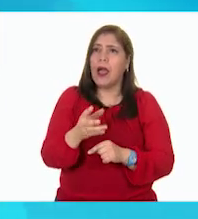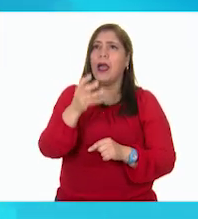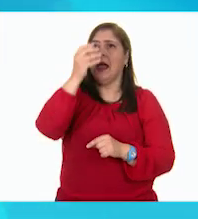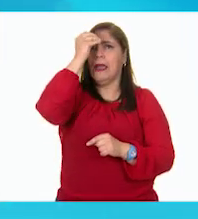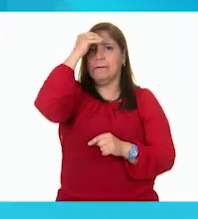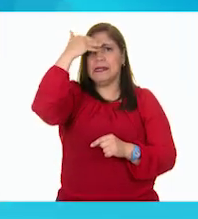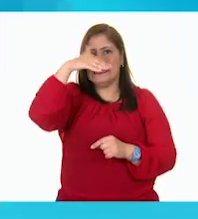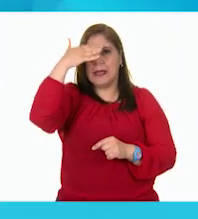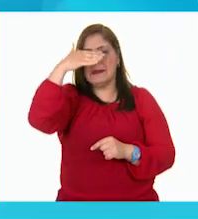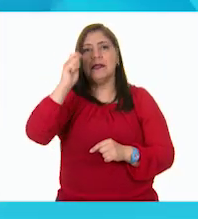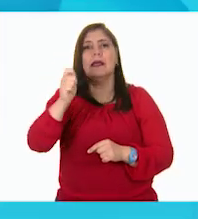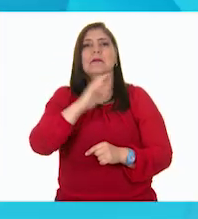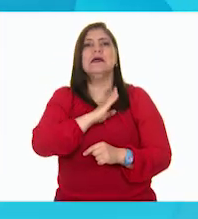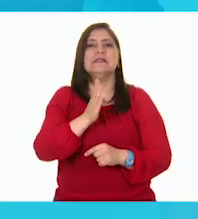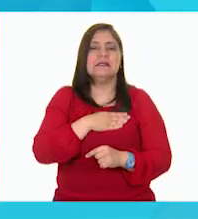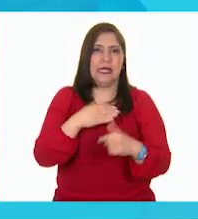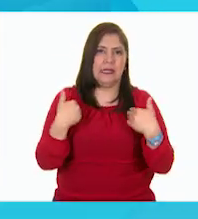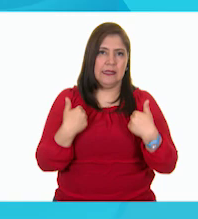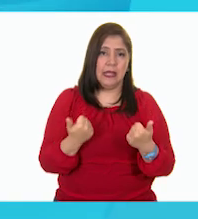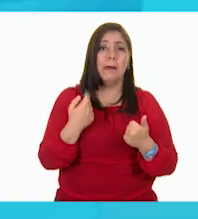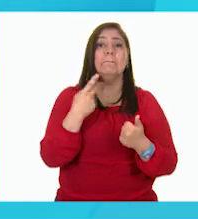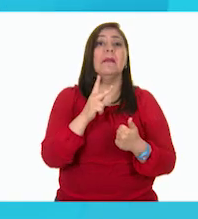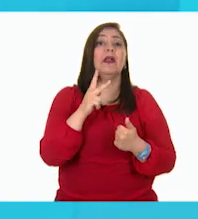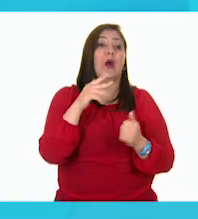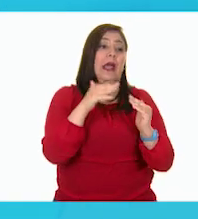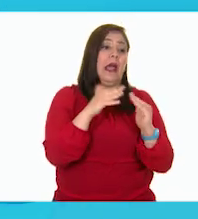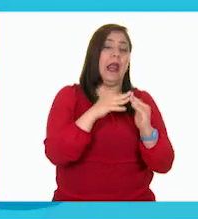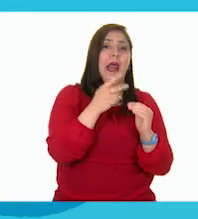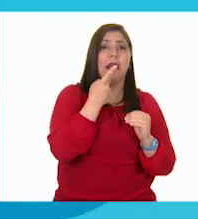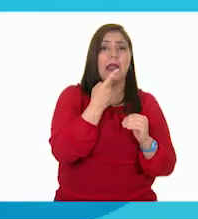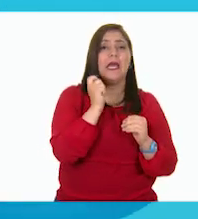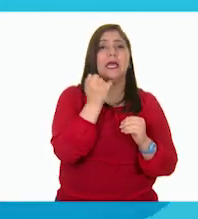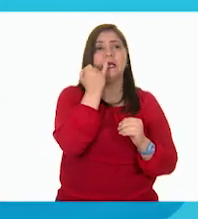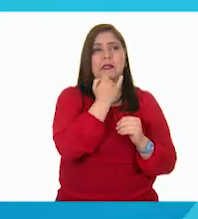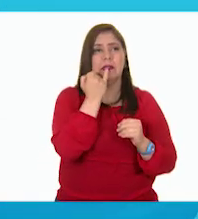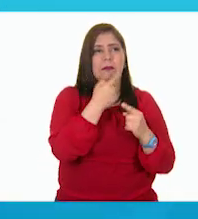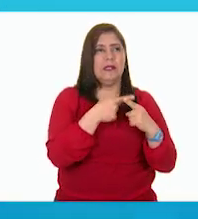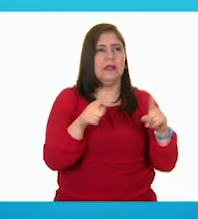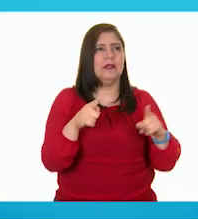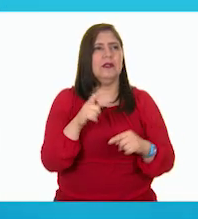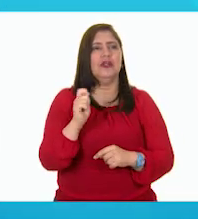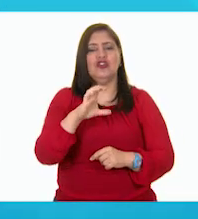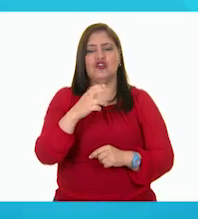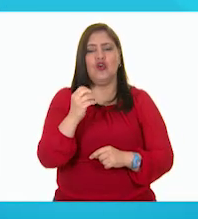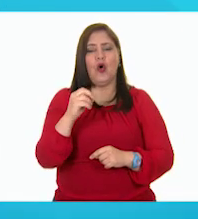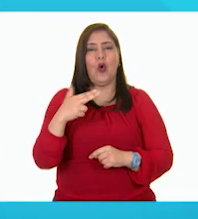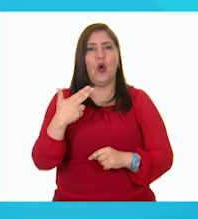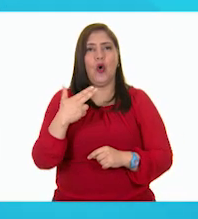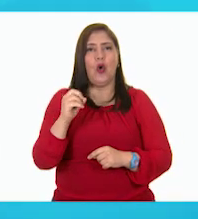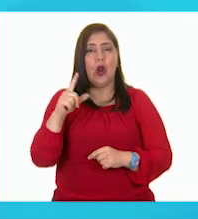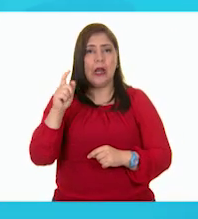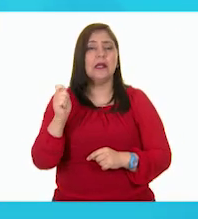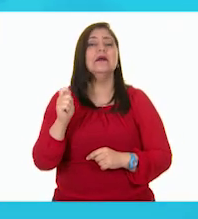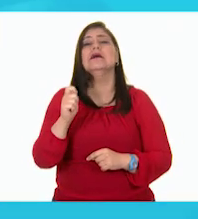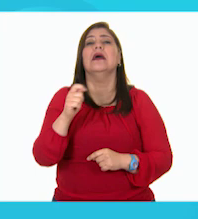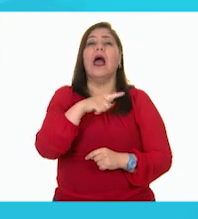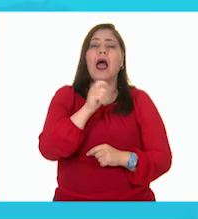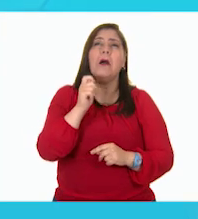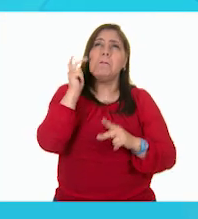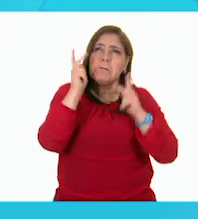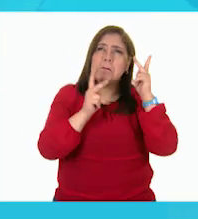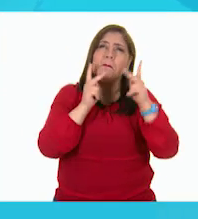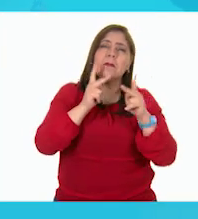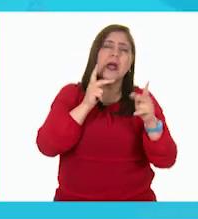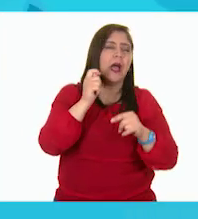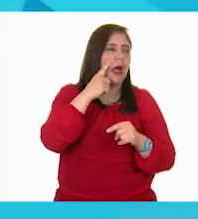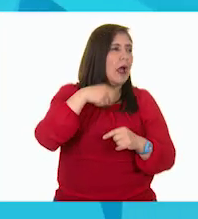español, pero en su casa siempre habla la lengua de sus padres, que se llama Chol. Le gusta mucho ir de visita a su pueblo. Allí